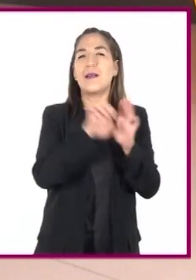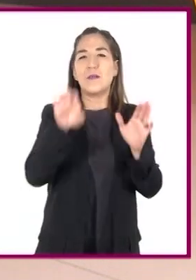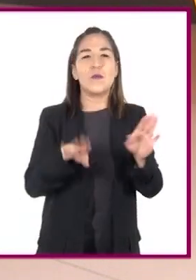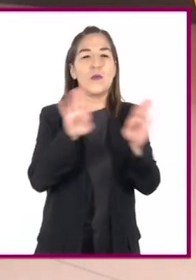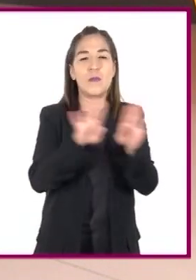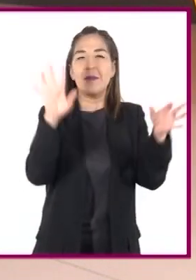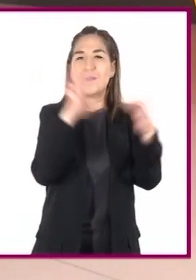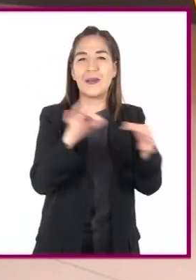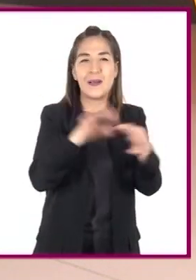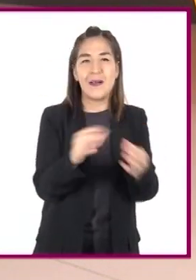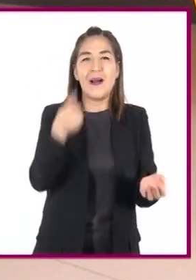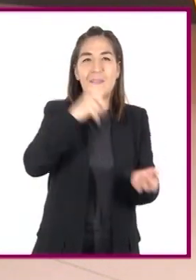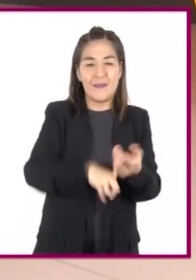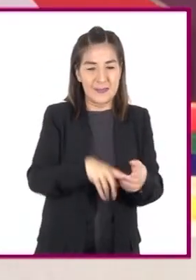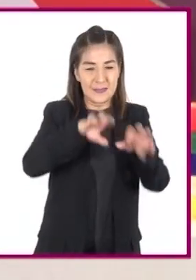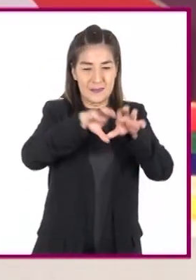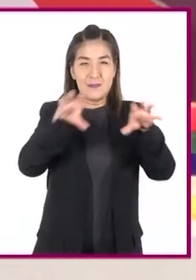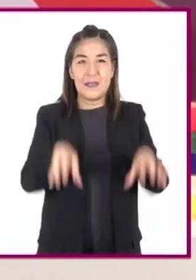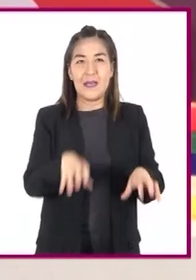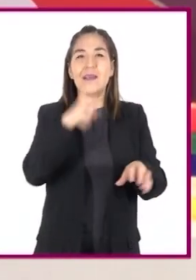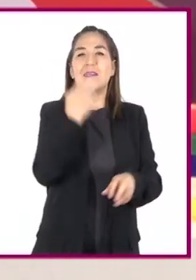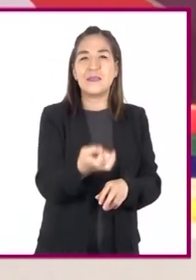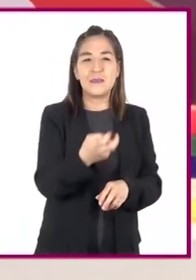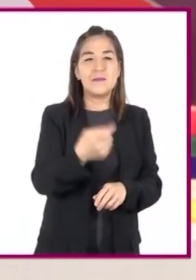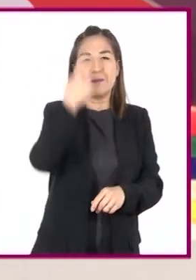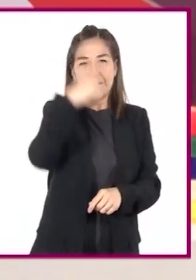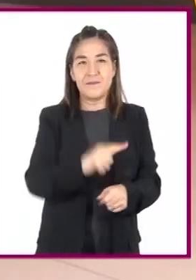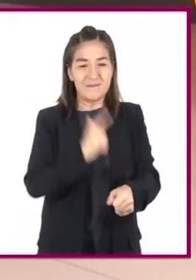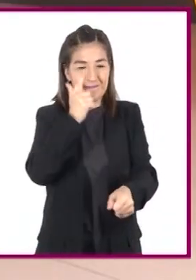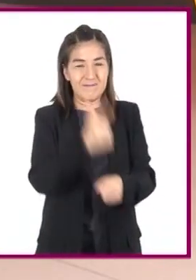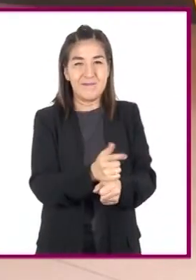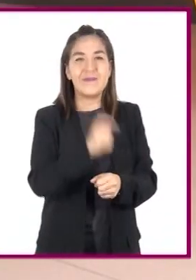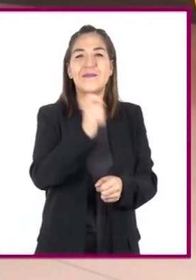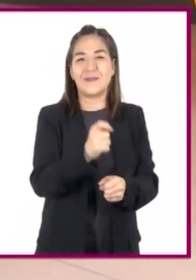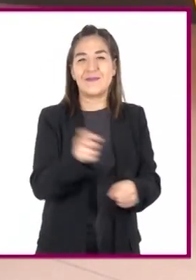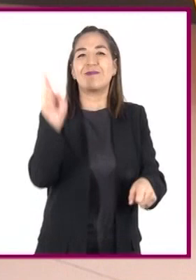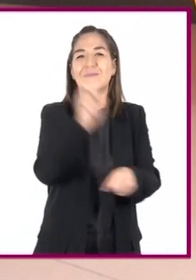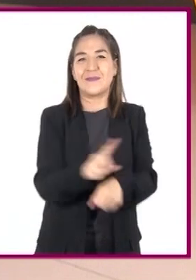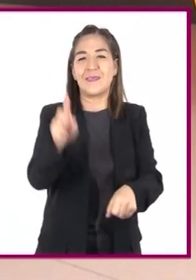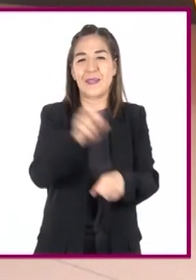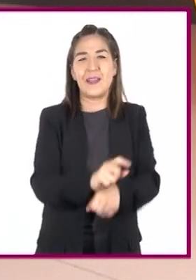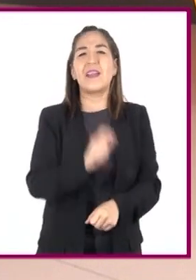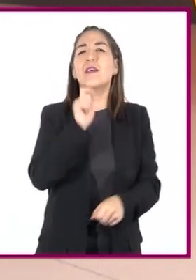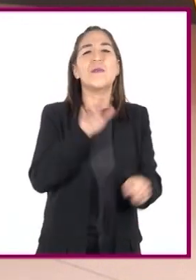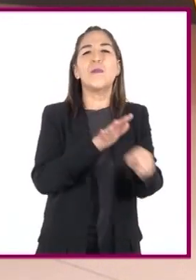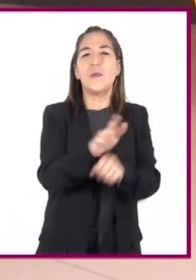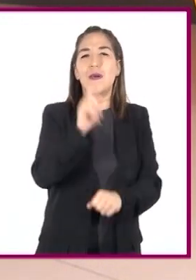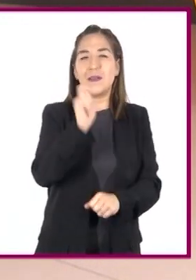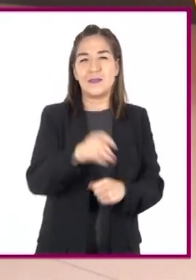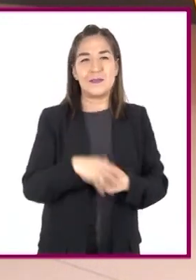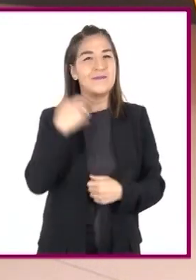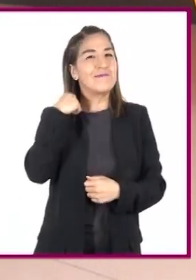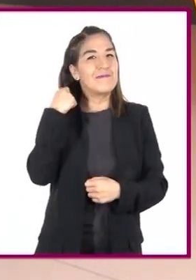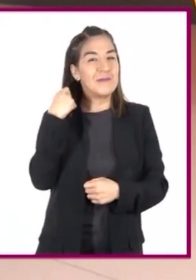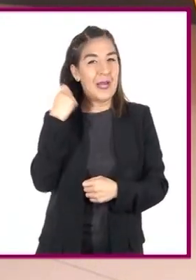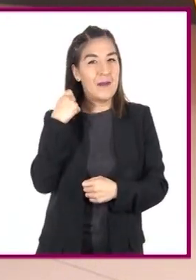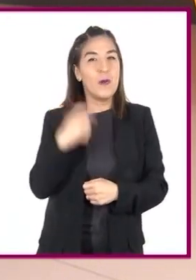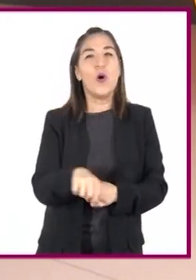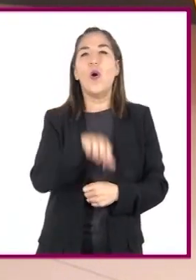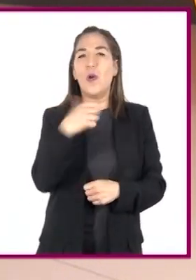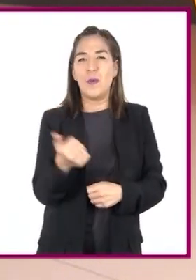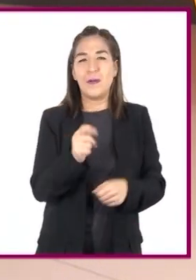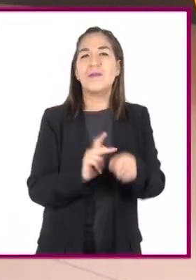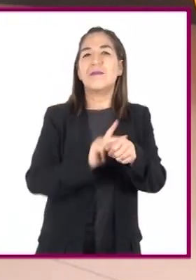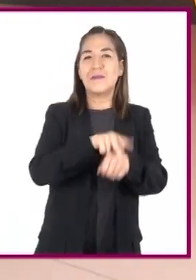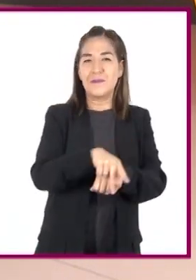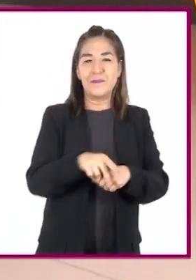Ejemplificaremos la división de dos células que identificamos cotidianamente. Una de ellas es el cabello y la otra es la